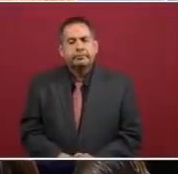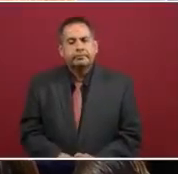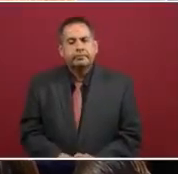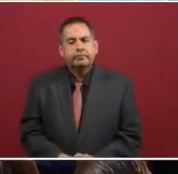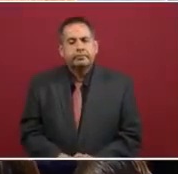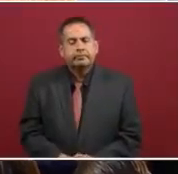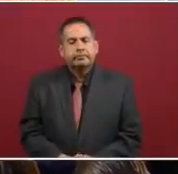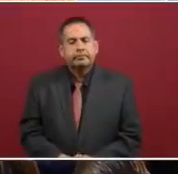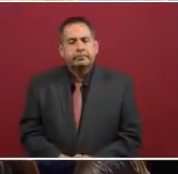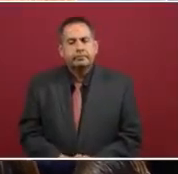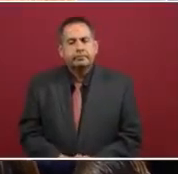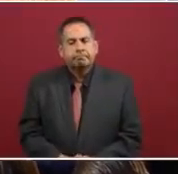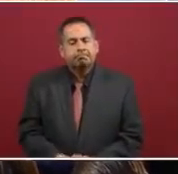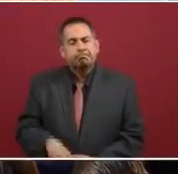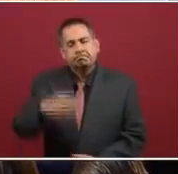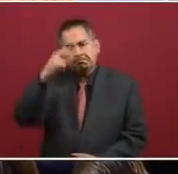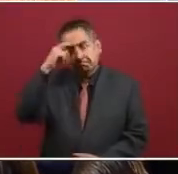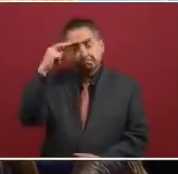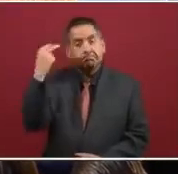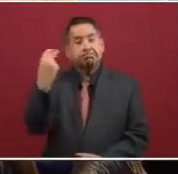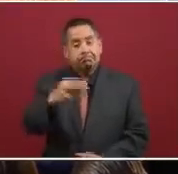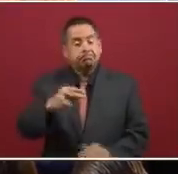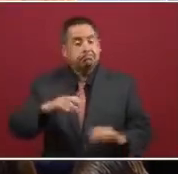Thank you very much. México es un